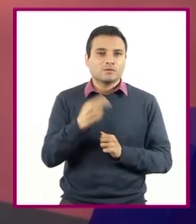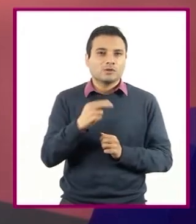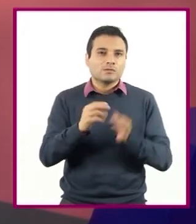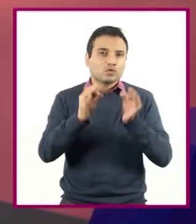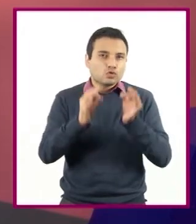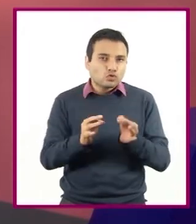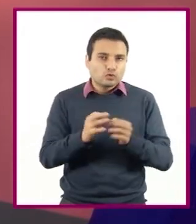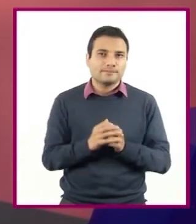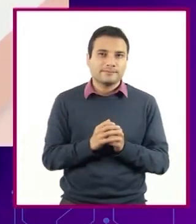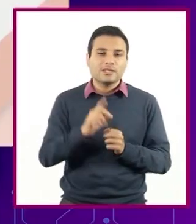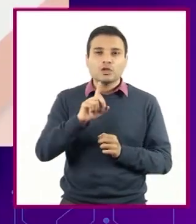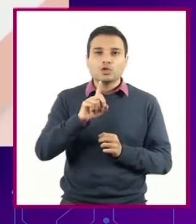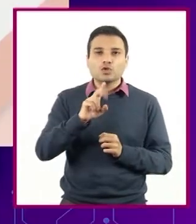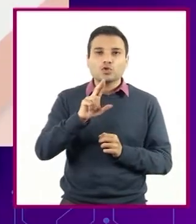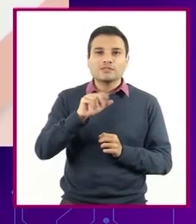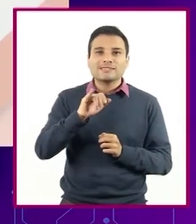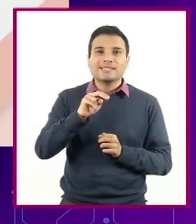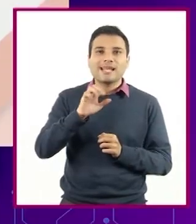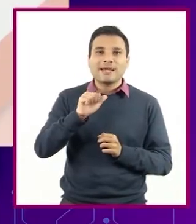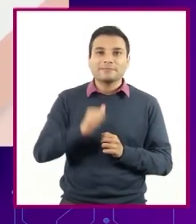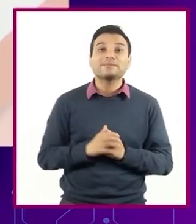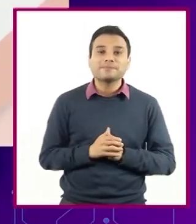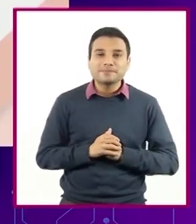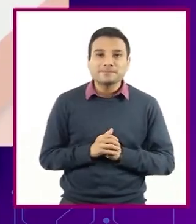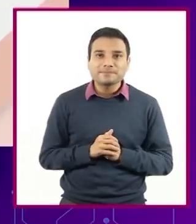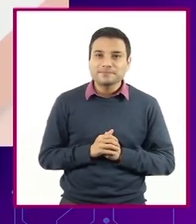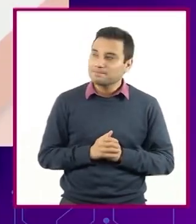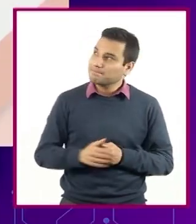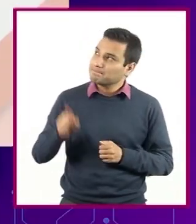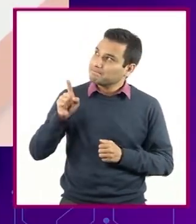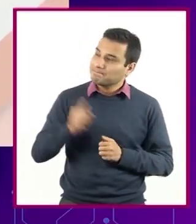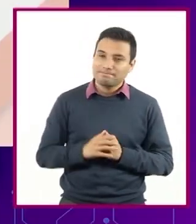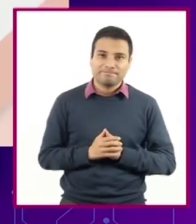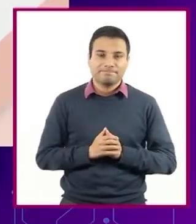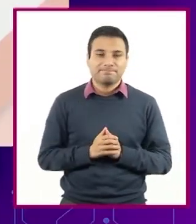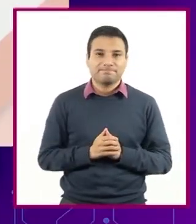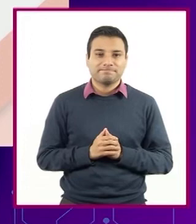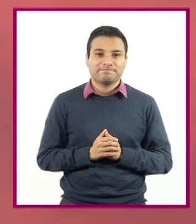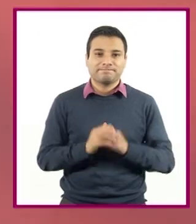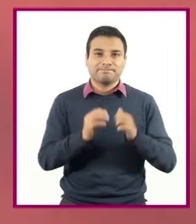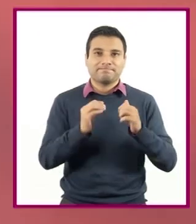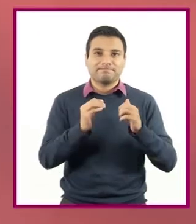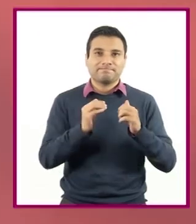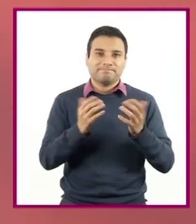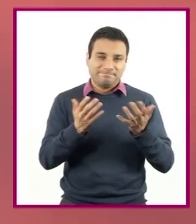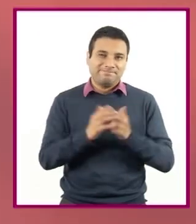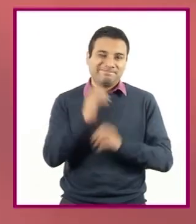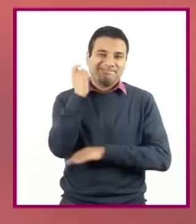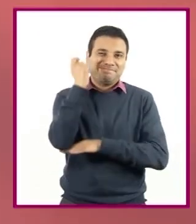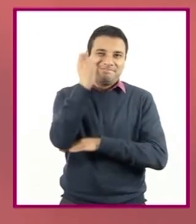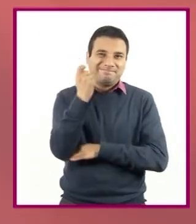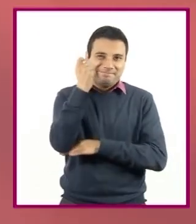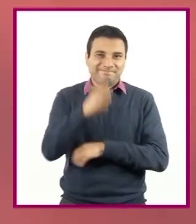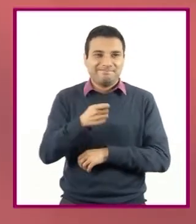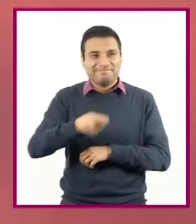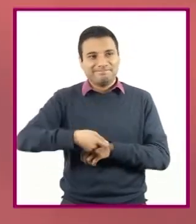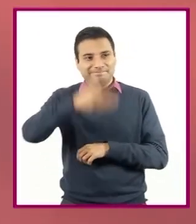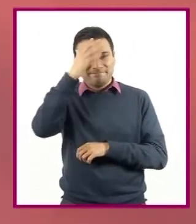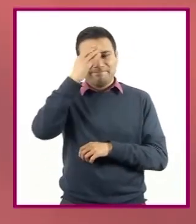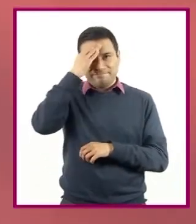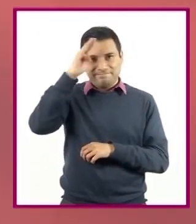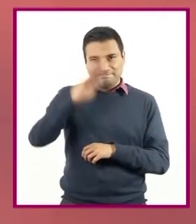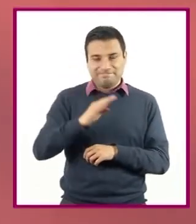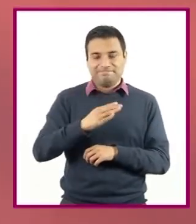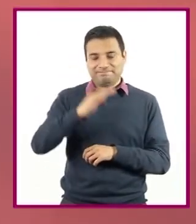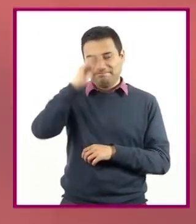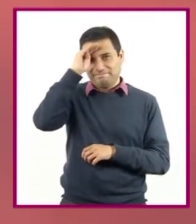de Dulcinea del Toboso. Aldonza Lorenzo, a quien Quijote dio el título de Señora de